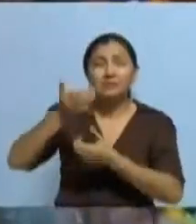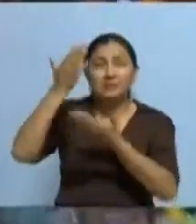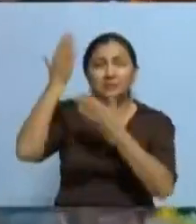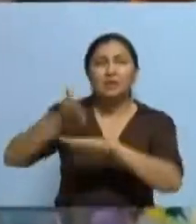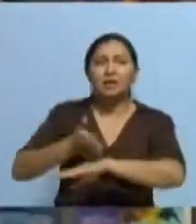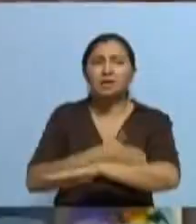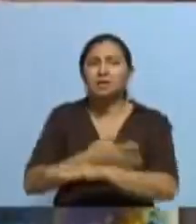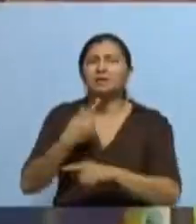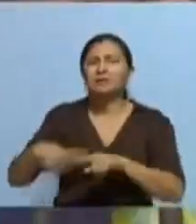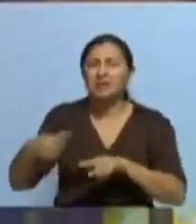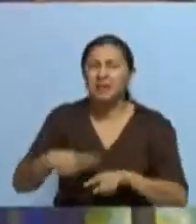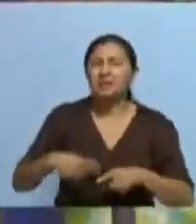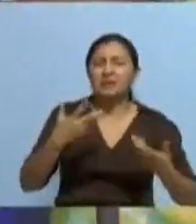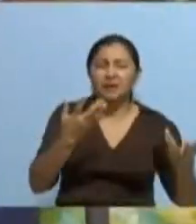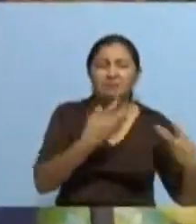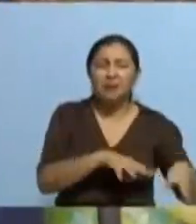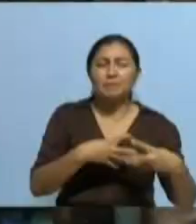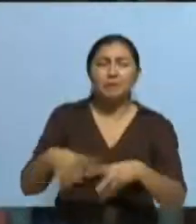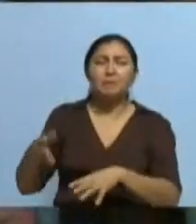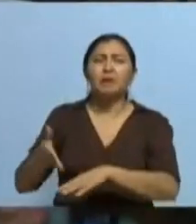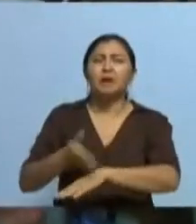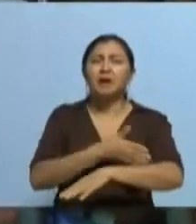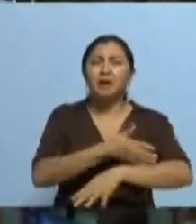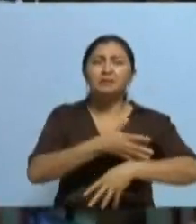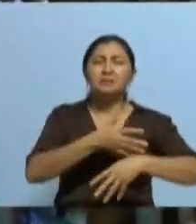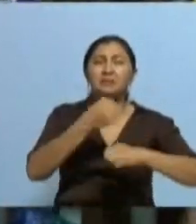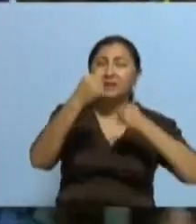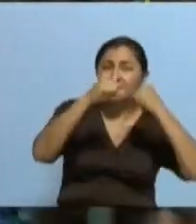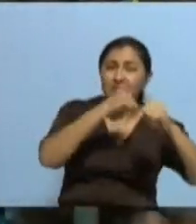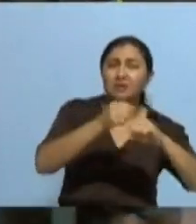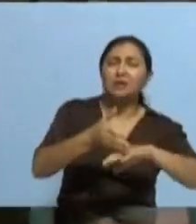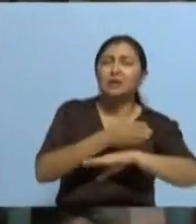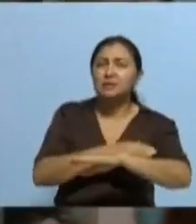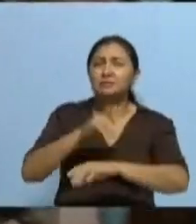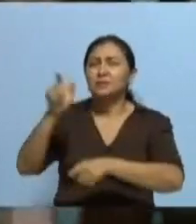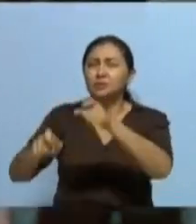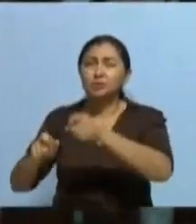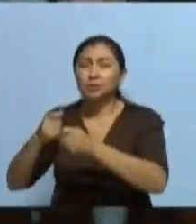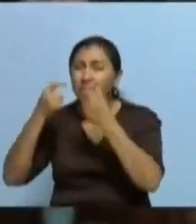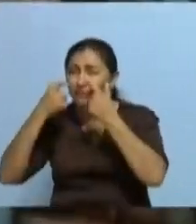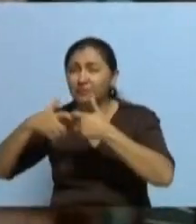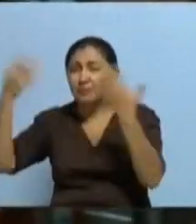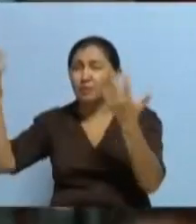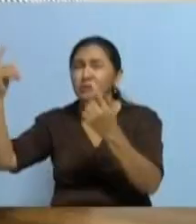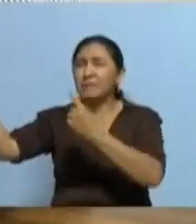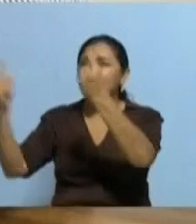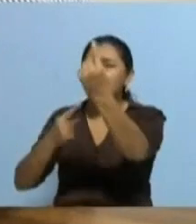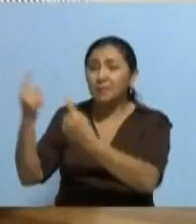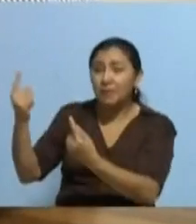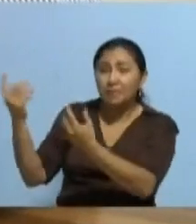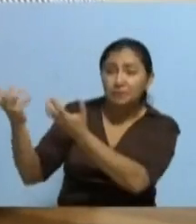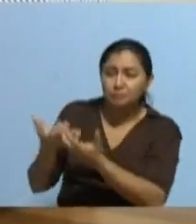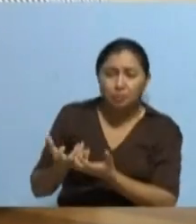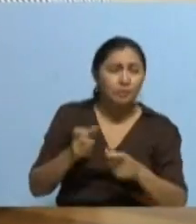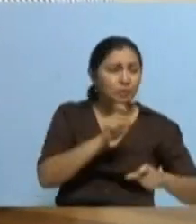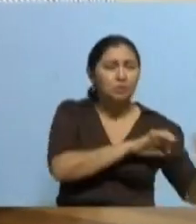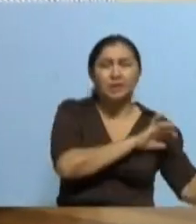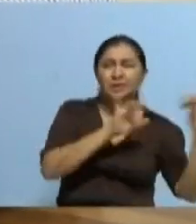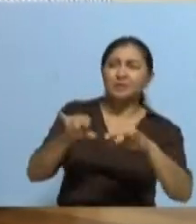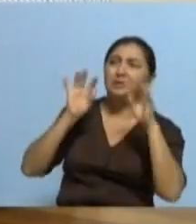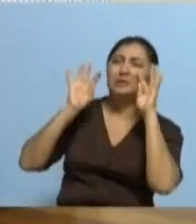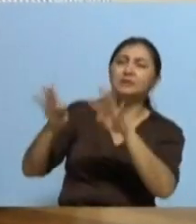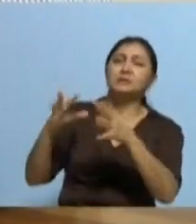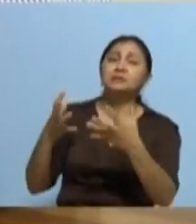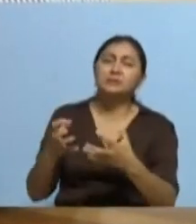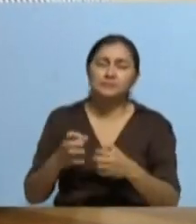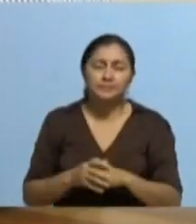de carnaval han invitado a artistas importantes, tanto locales, nacionales e internacionales, que atraen a muchas personas. Estamos preparados,